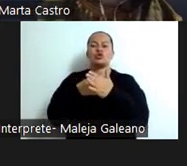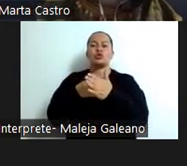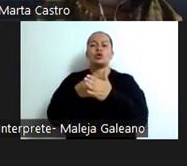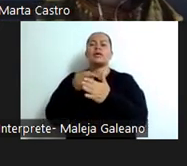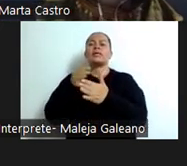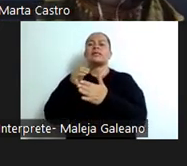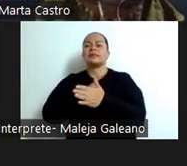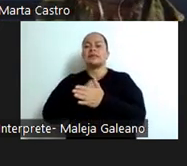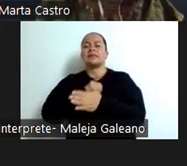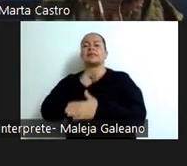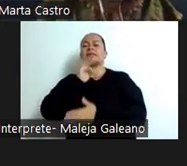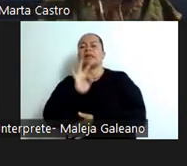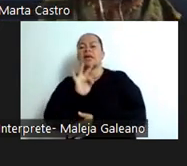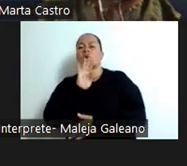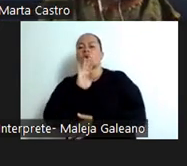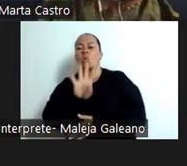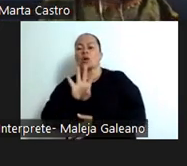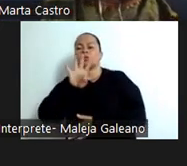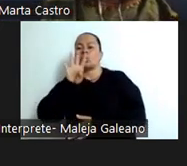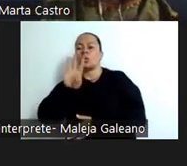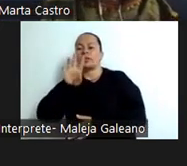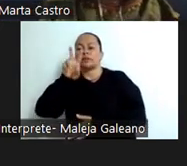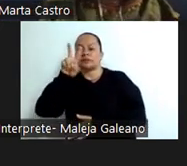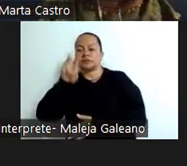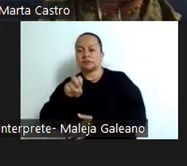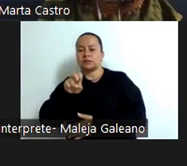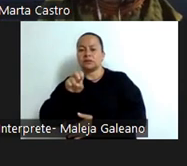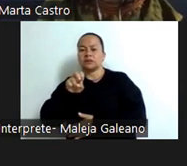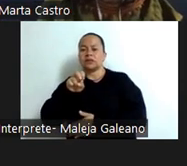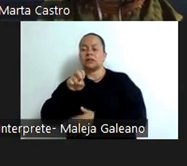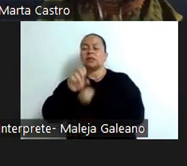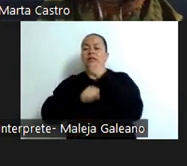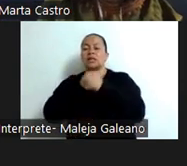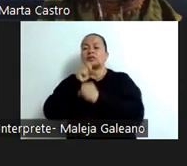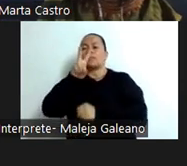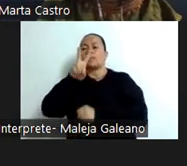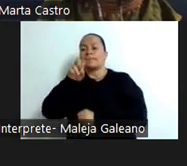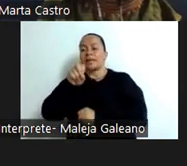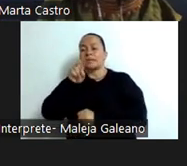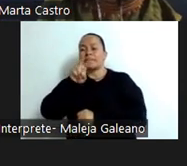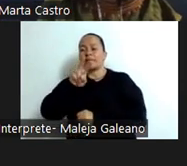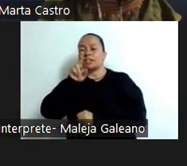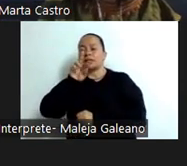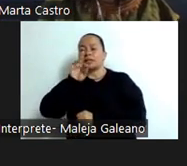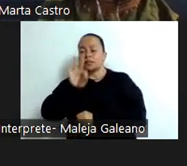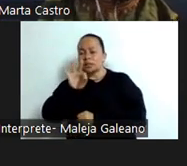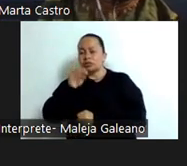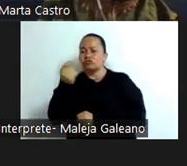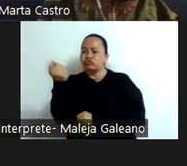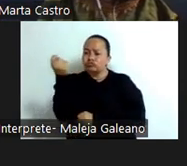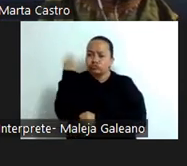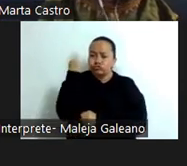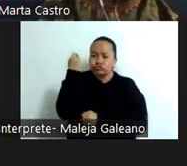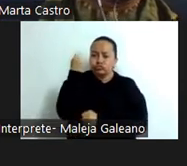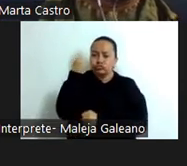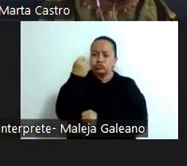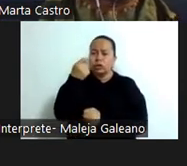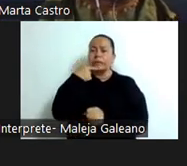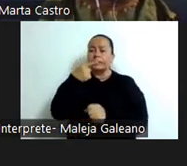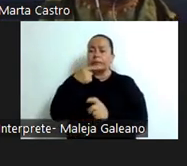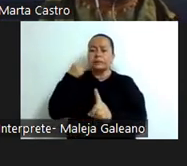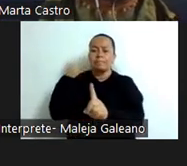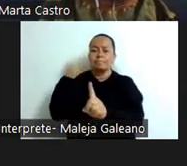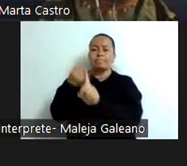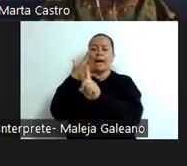recientes en la corte por primera vez menciona el tema de los impactos físicos y mentales que